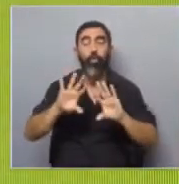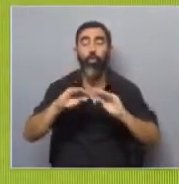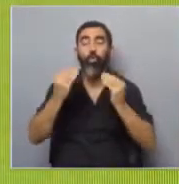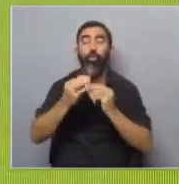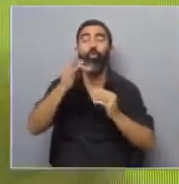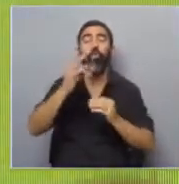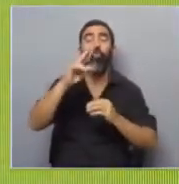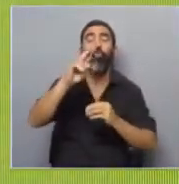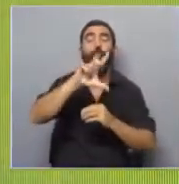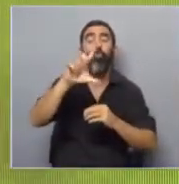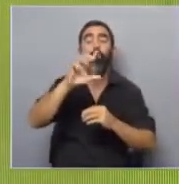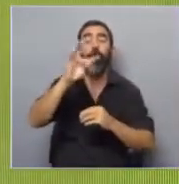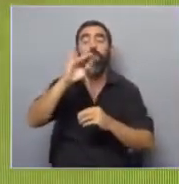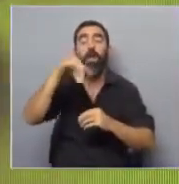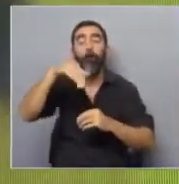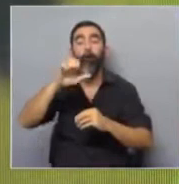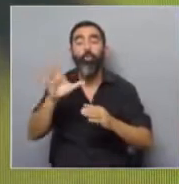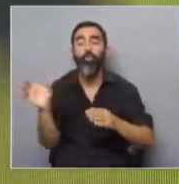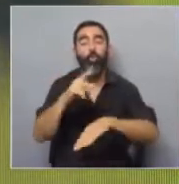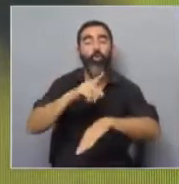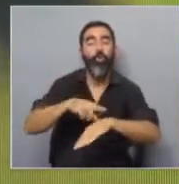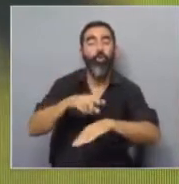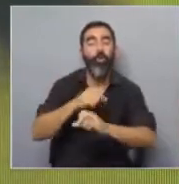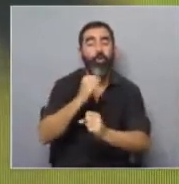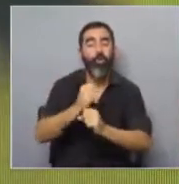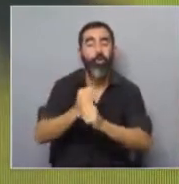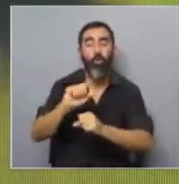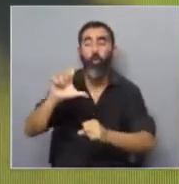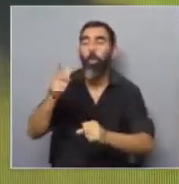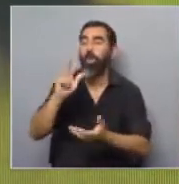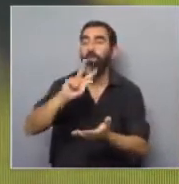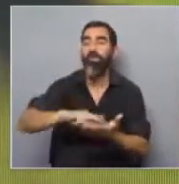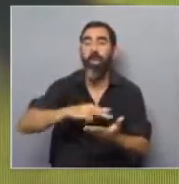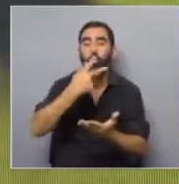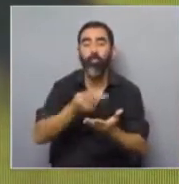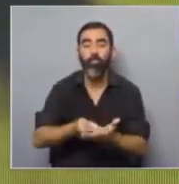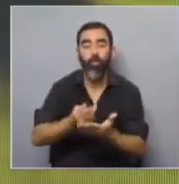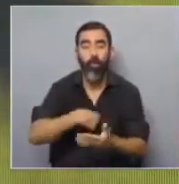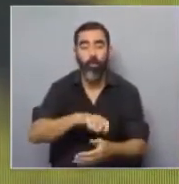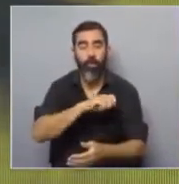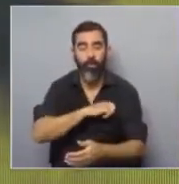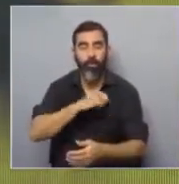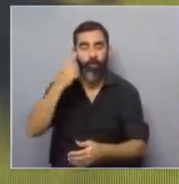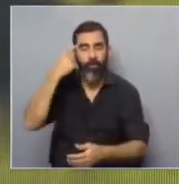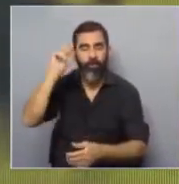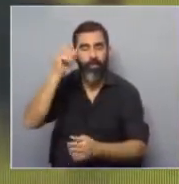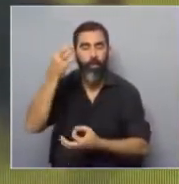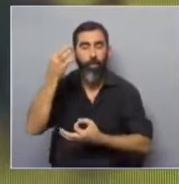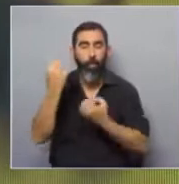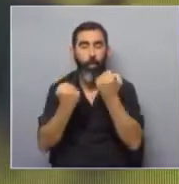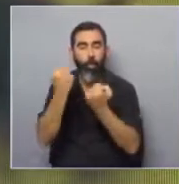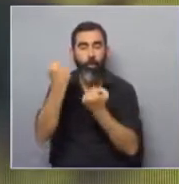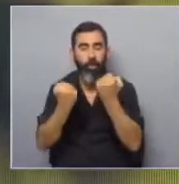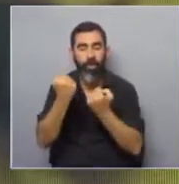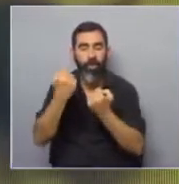Claro. No teníamos la traducción española. Eso es invento de los economistas que después